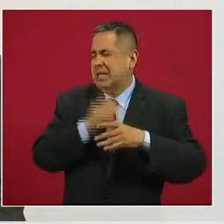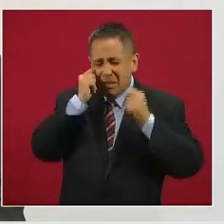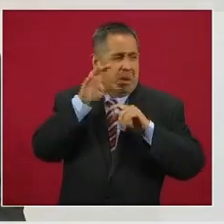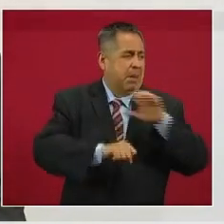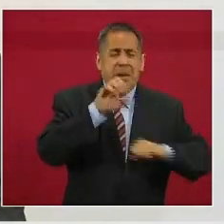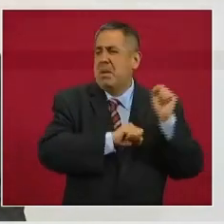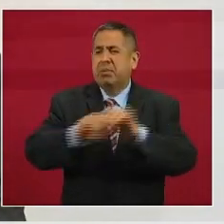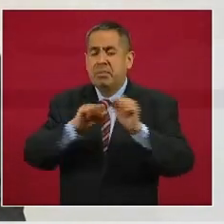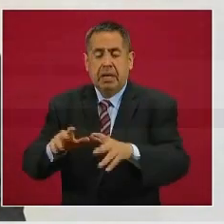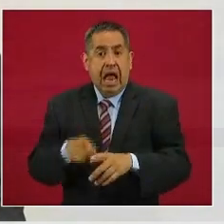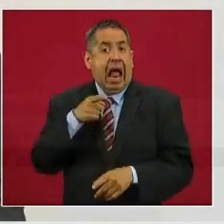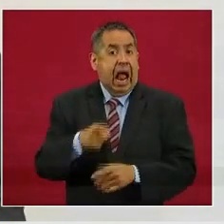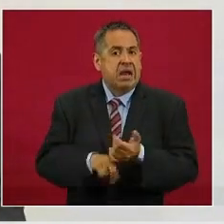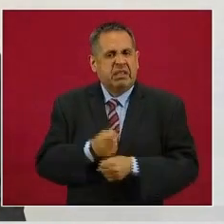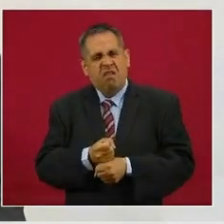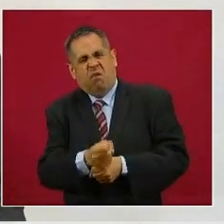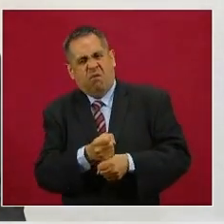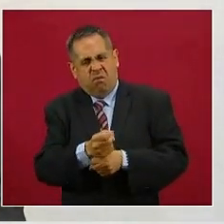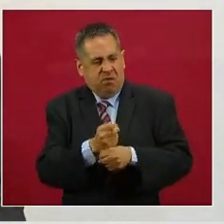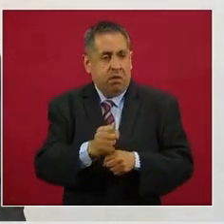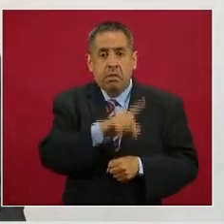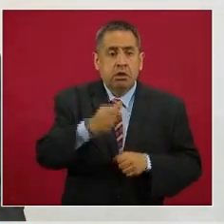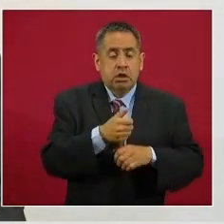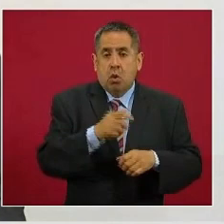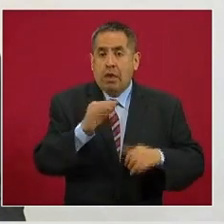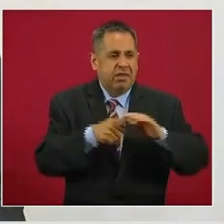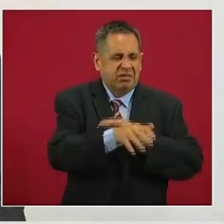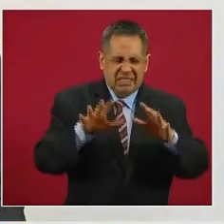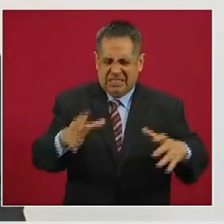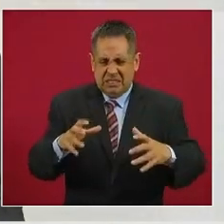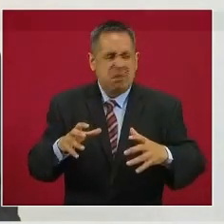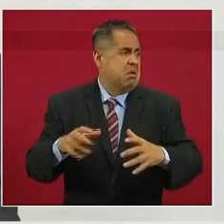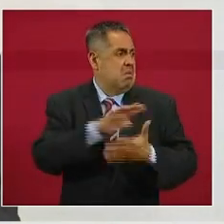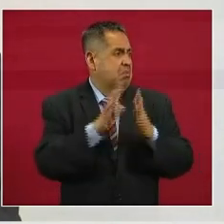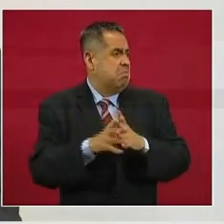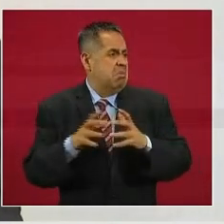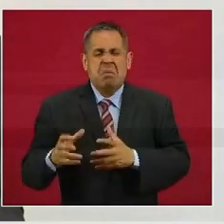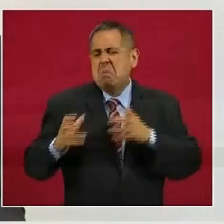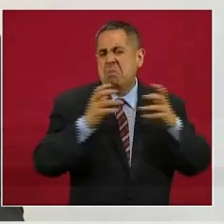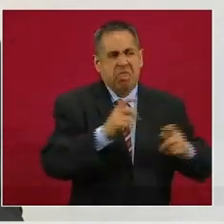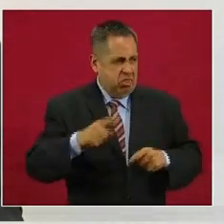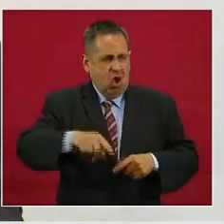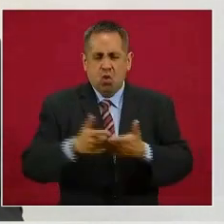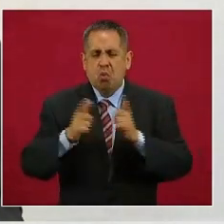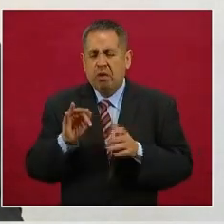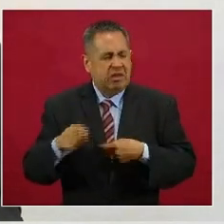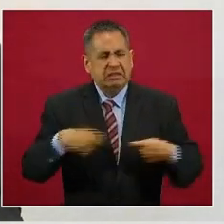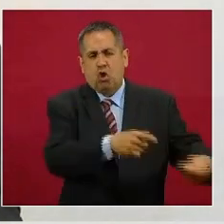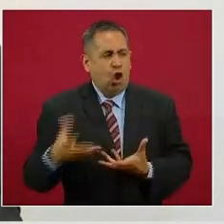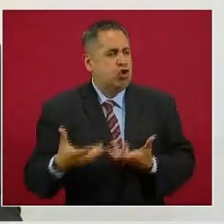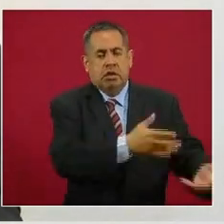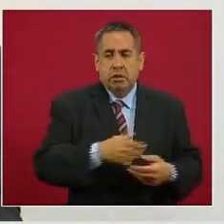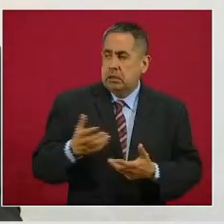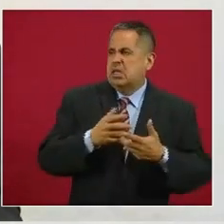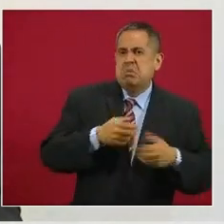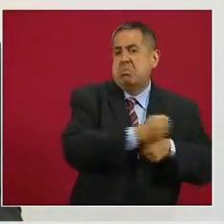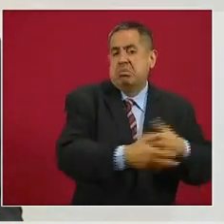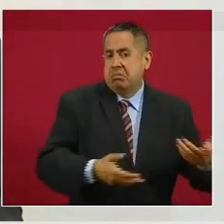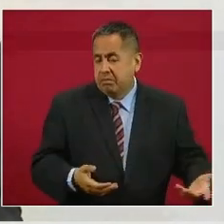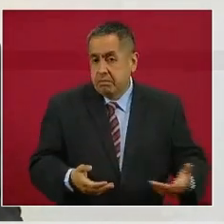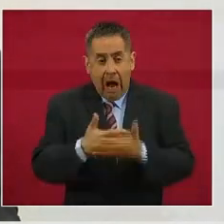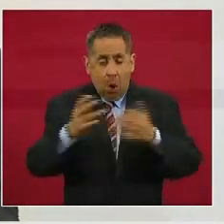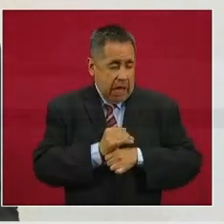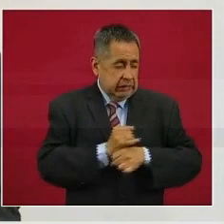otros lugares, donde comenzó la tortura, para que después estos jóvenes fueran entregados al grupo delincuencial que estaba coludido con esas autoridades. Y ahora, en las investigaciones